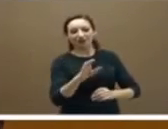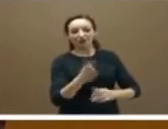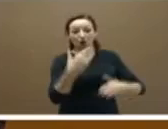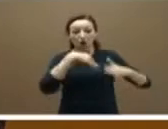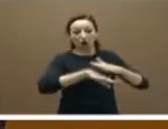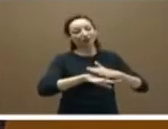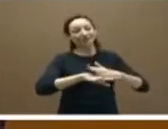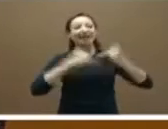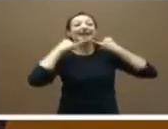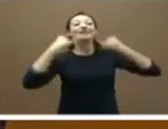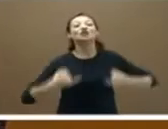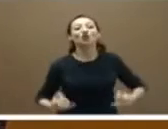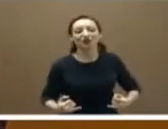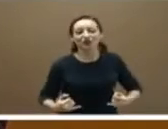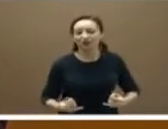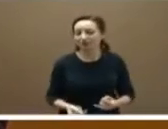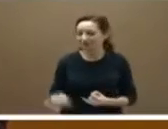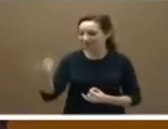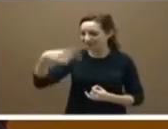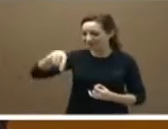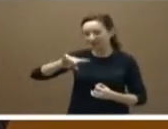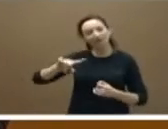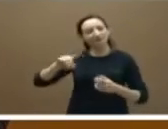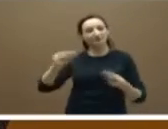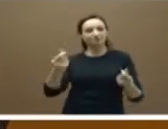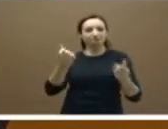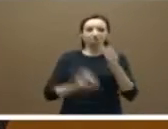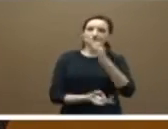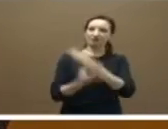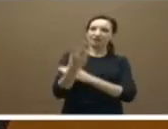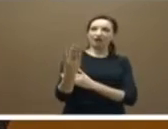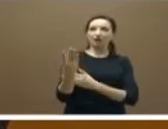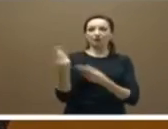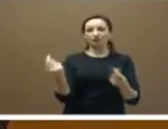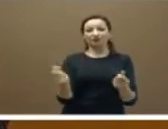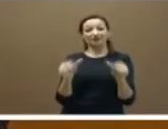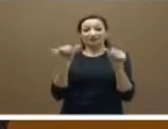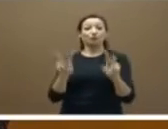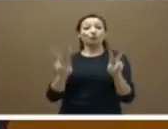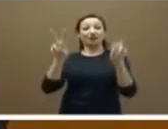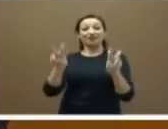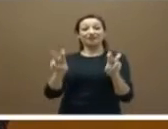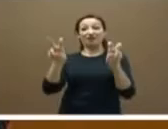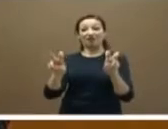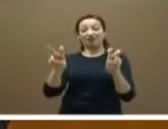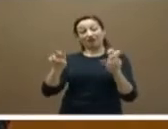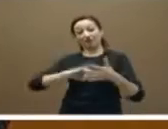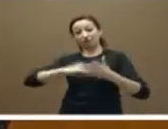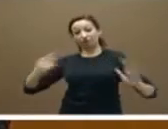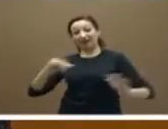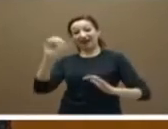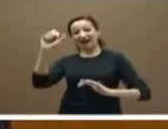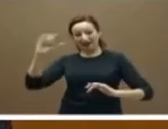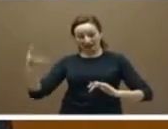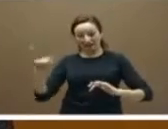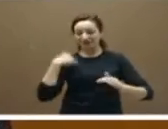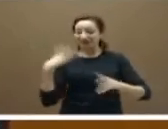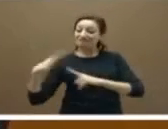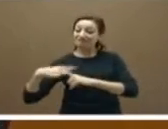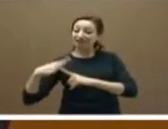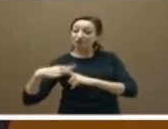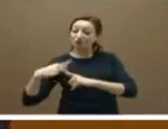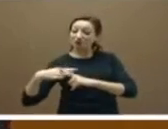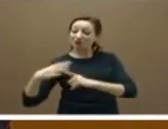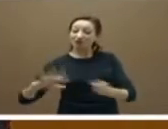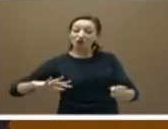electrónicos. Ustedes crearon una figura dentro del módulo económico de Jara que eran facturas que no tenían